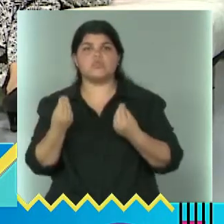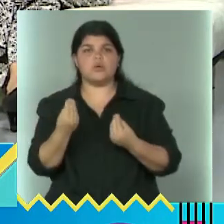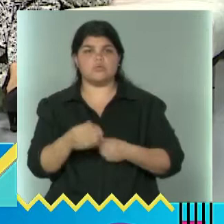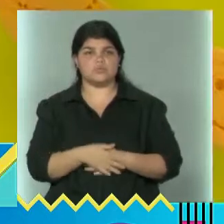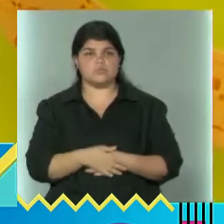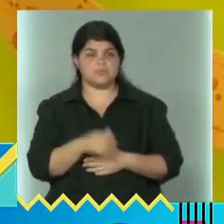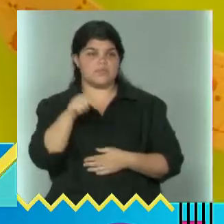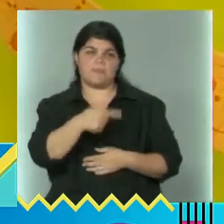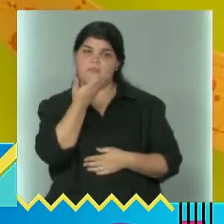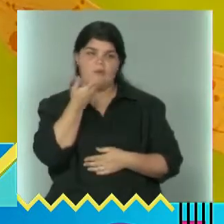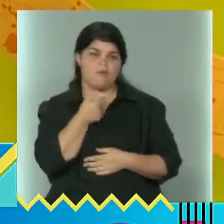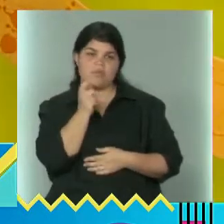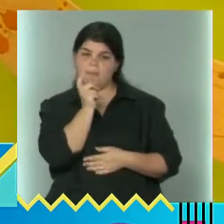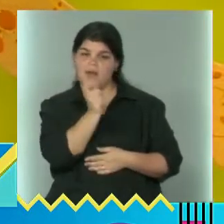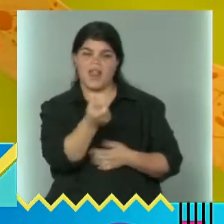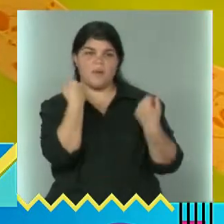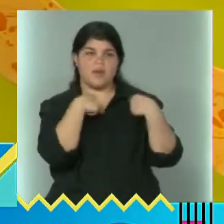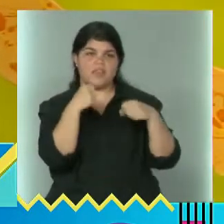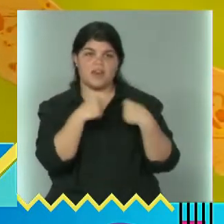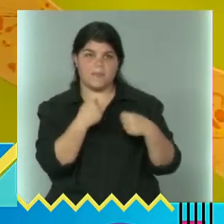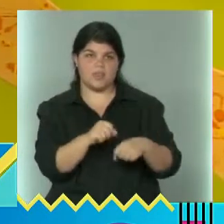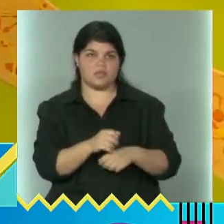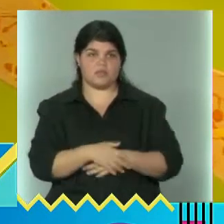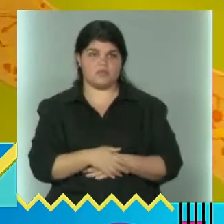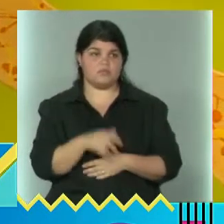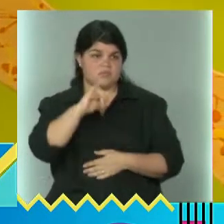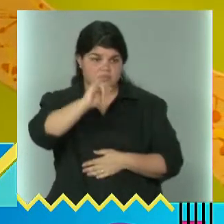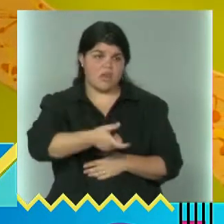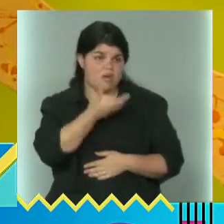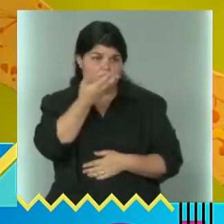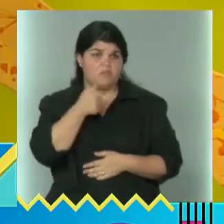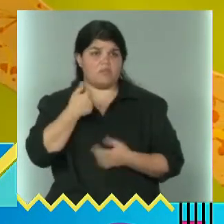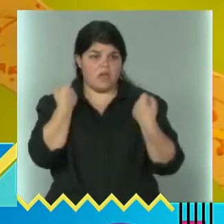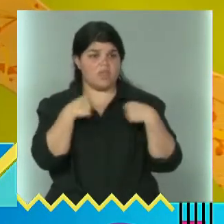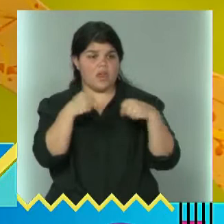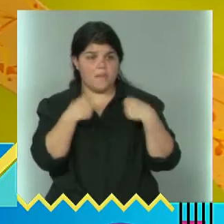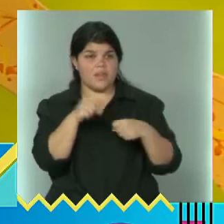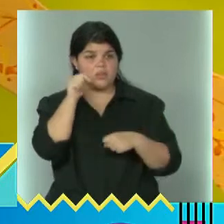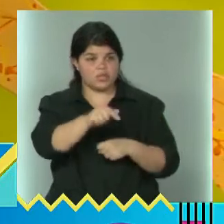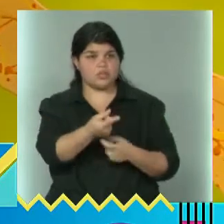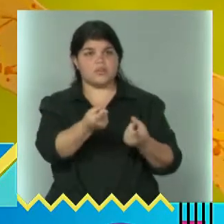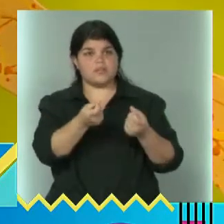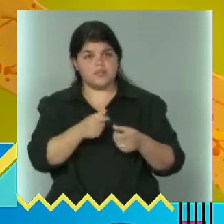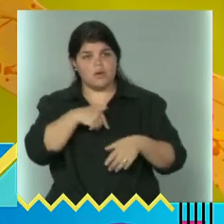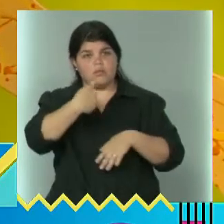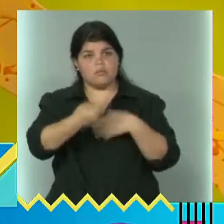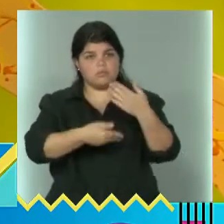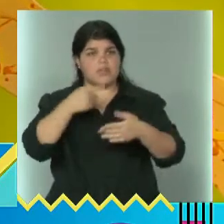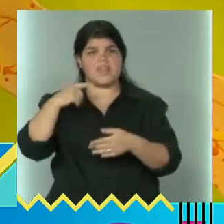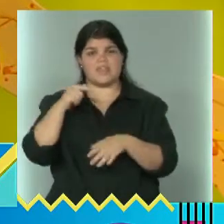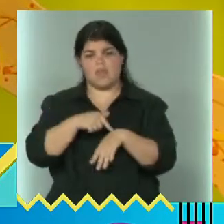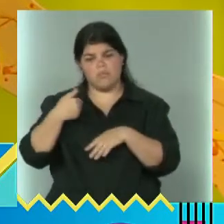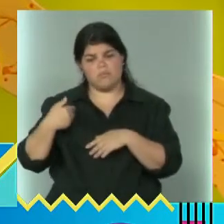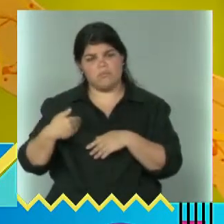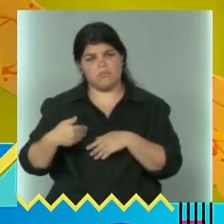Claro. Yo creo verdaderamente que es un entrenamiento y requiere mucho tiempo de formación. Yo creo que